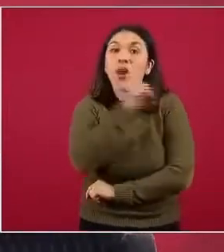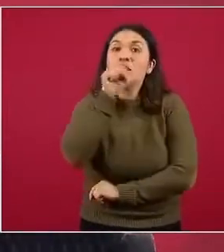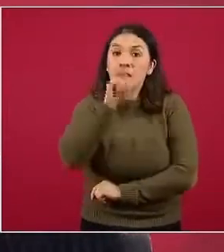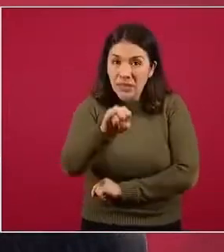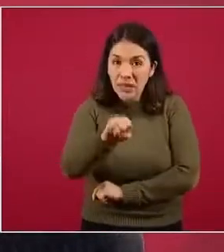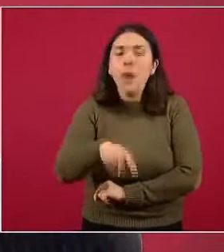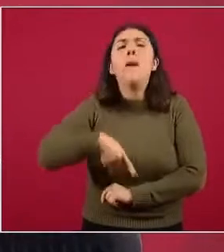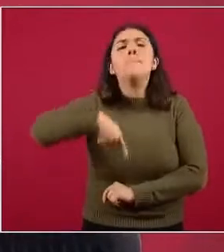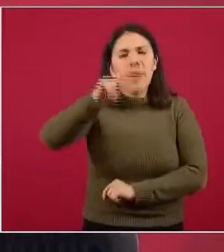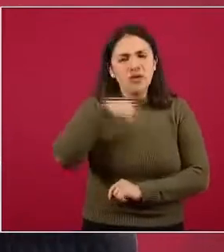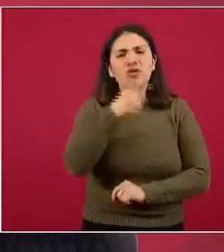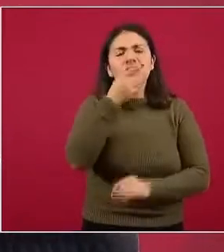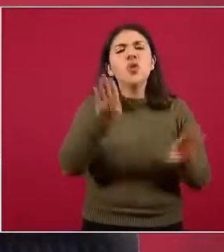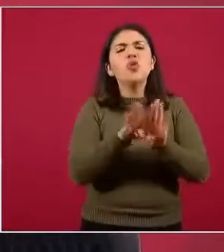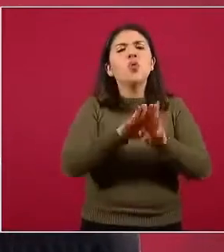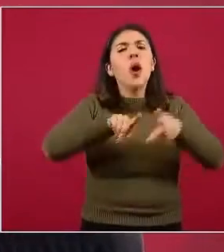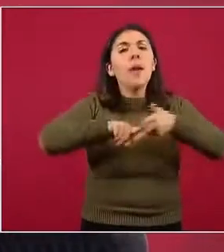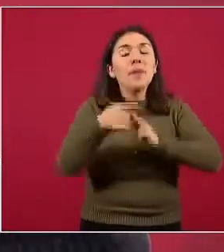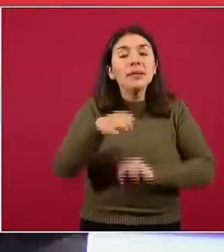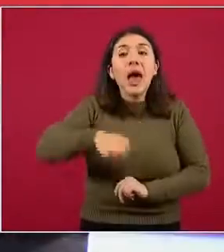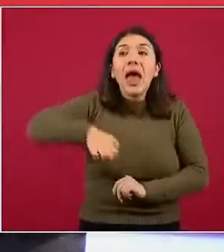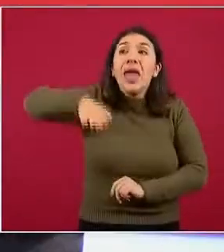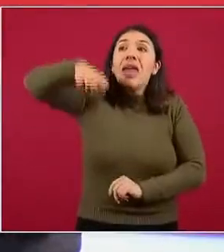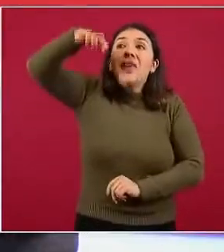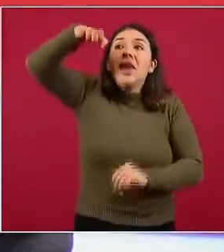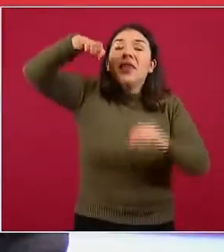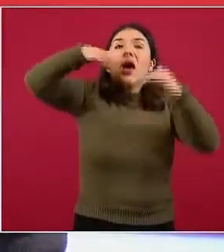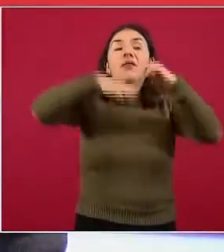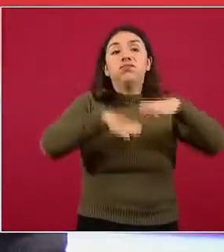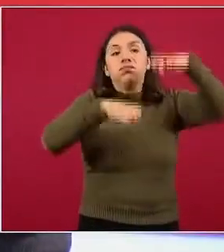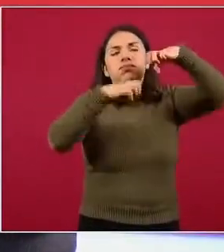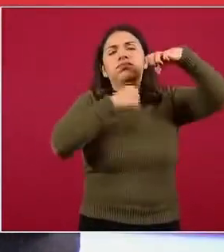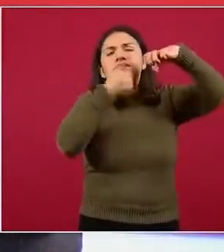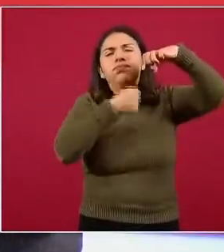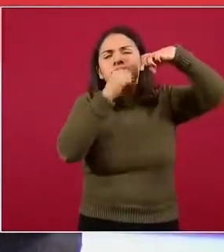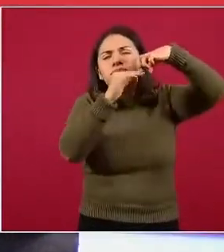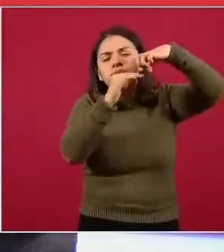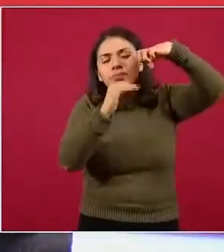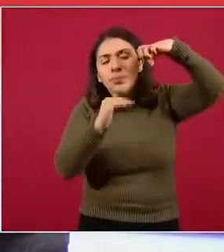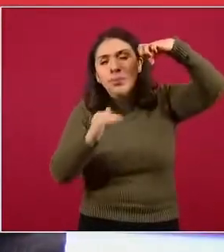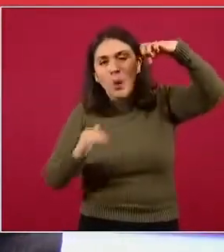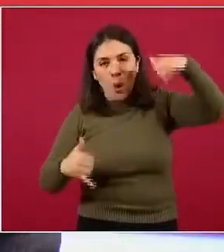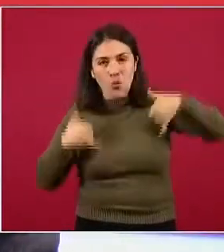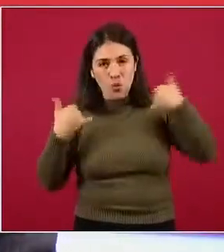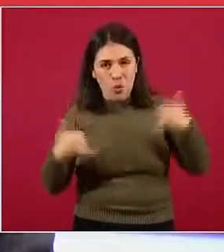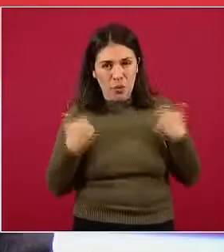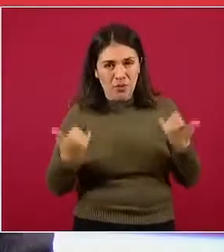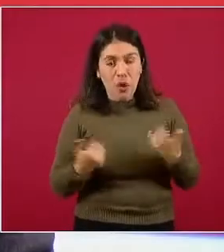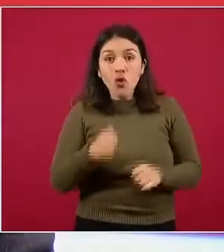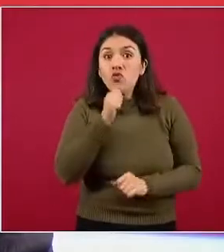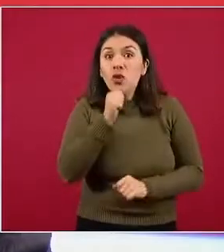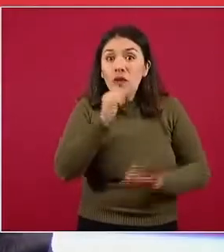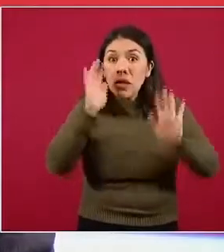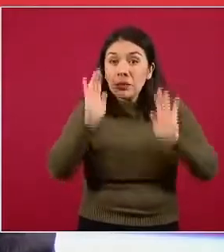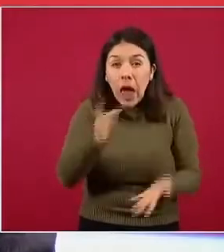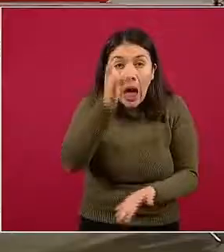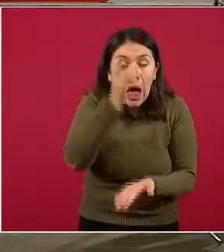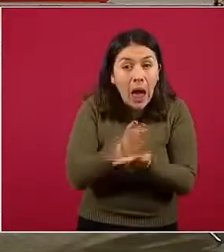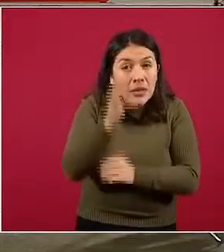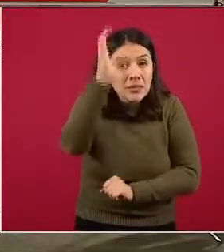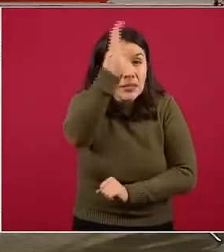Pero como hemos empezado de mayor a menor edad y como aún no existe evidencia